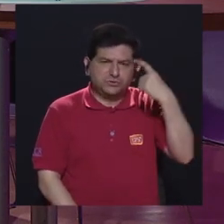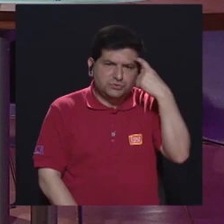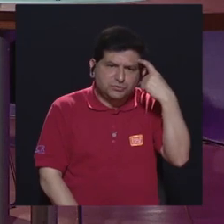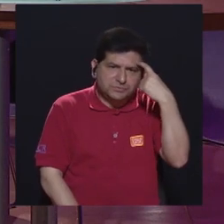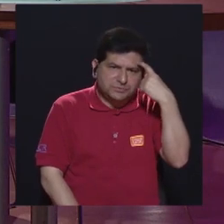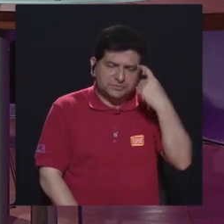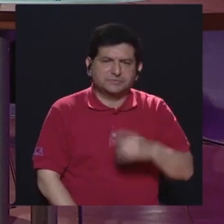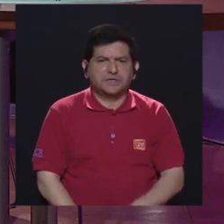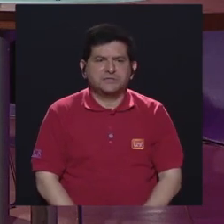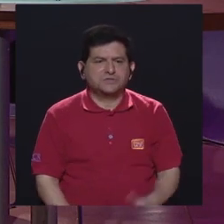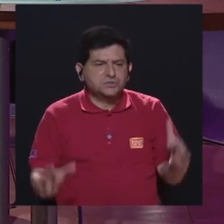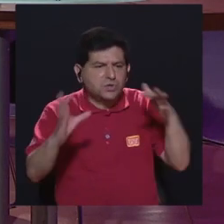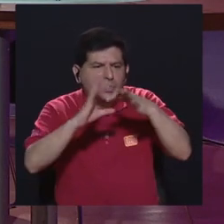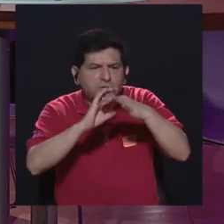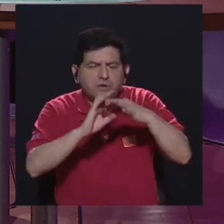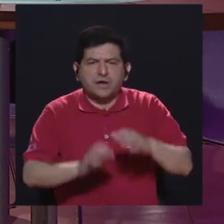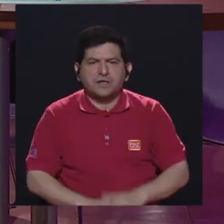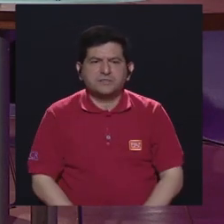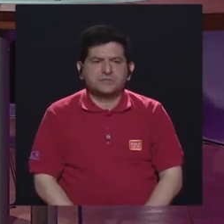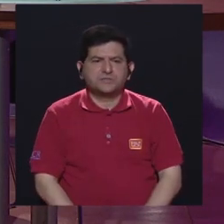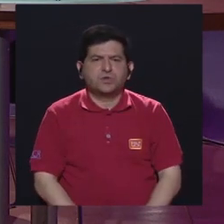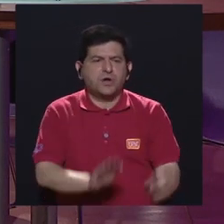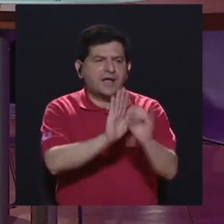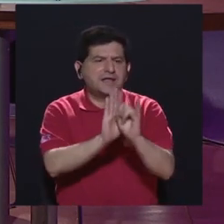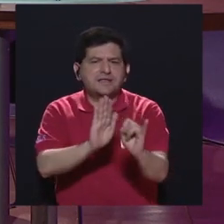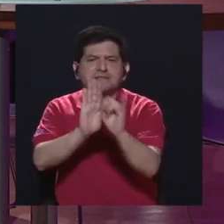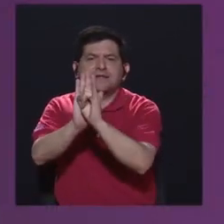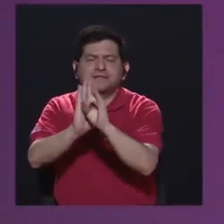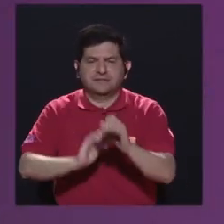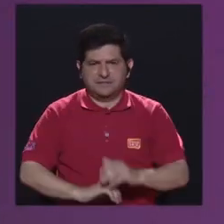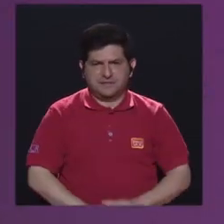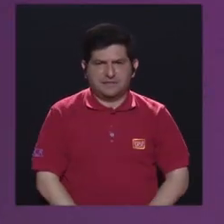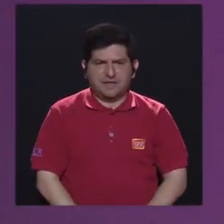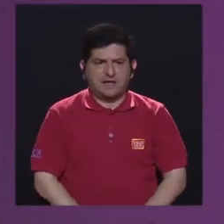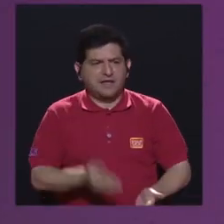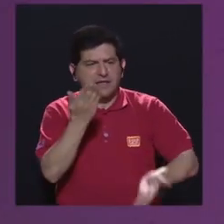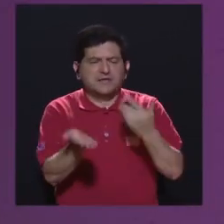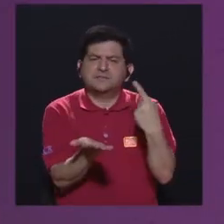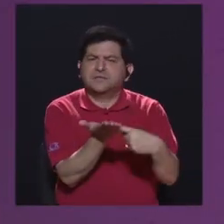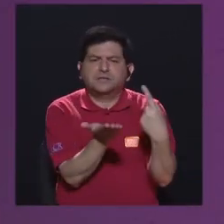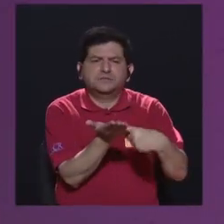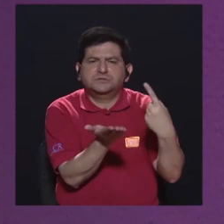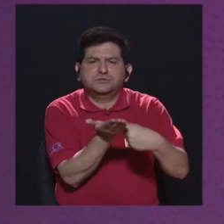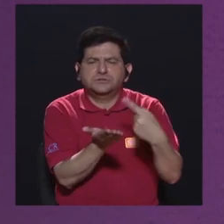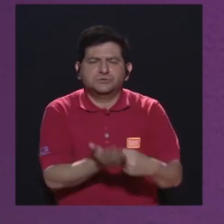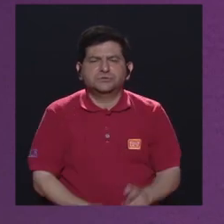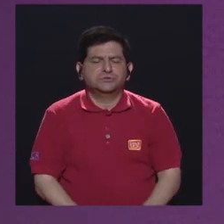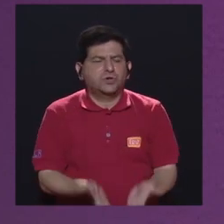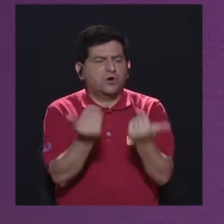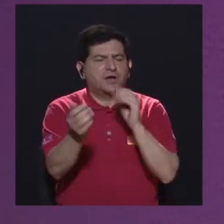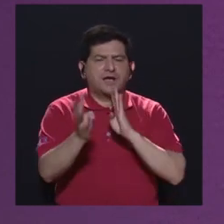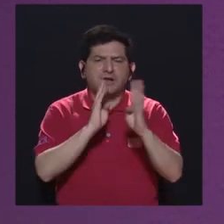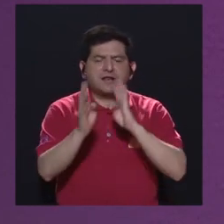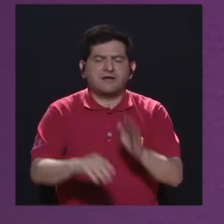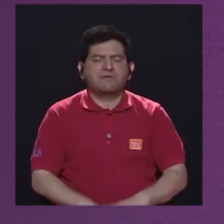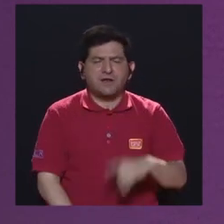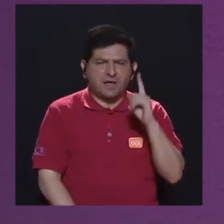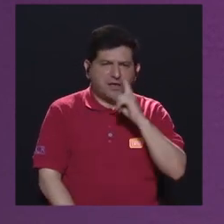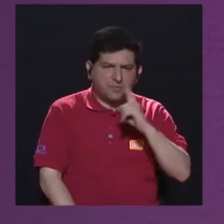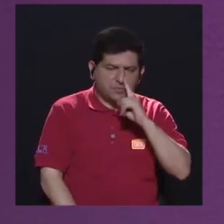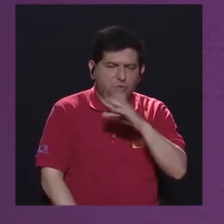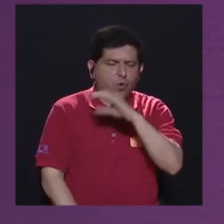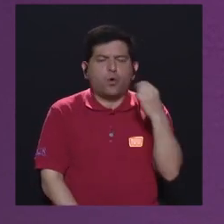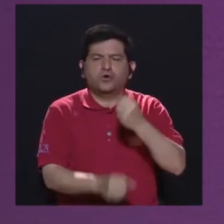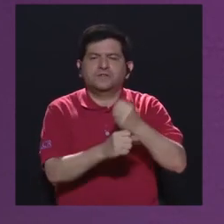en lo que tiene que ver esto con lo identitario a veces de ciertas discusiones cuando se quiere hablar sobre prostitución o trabajo